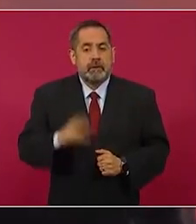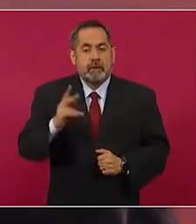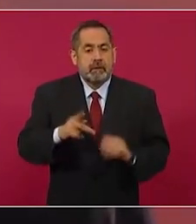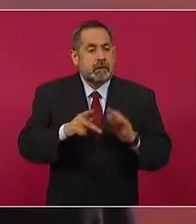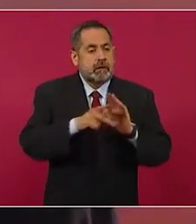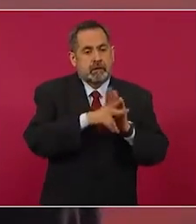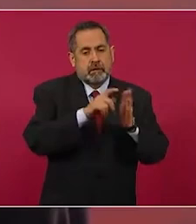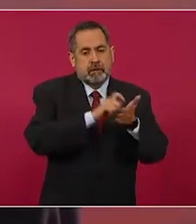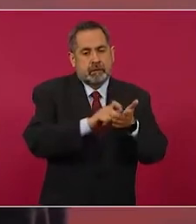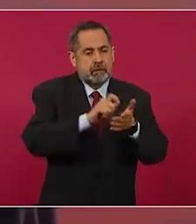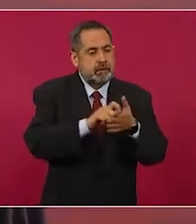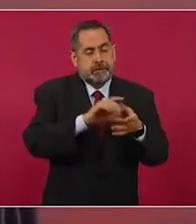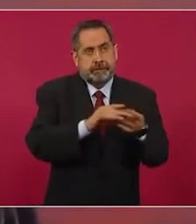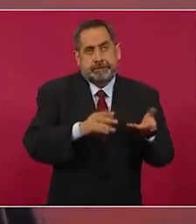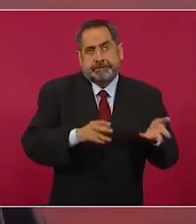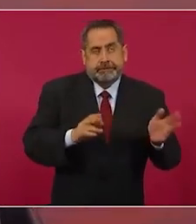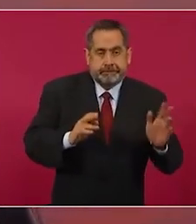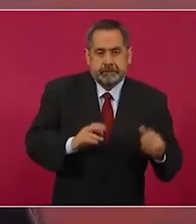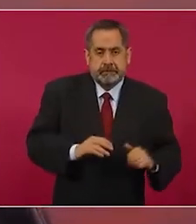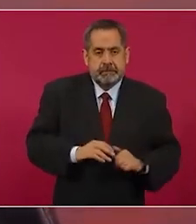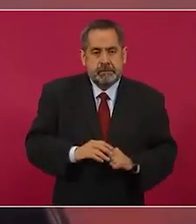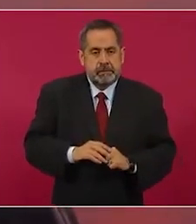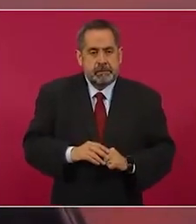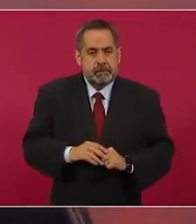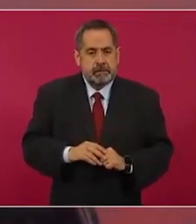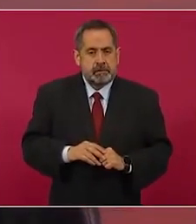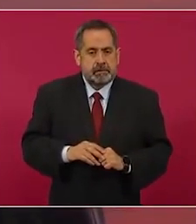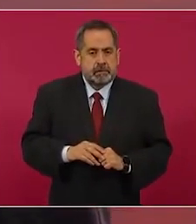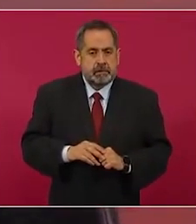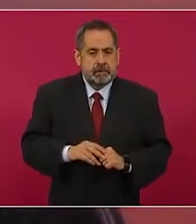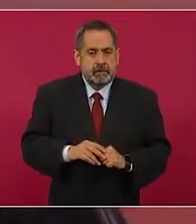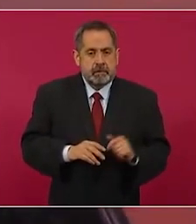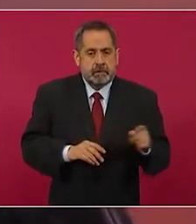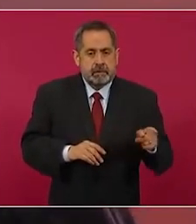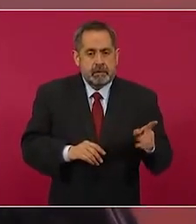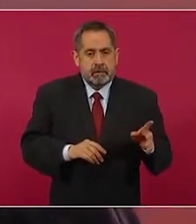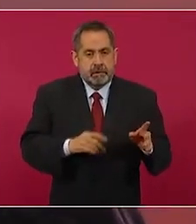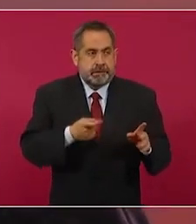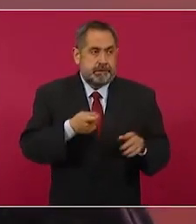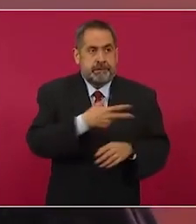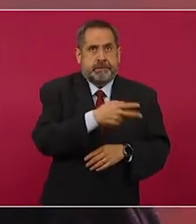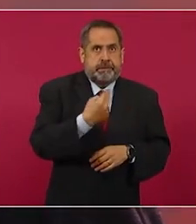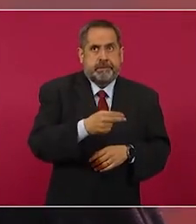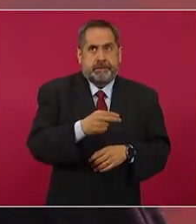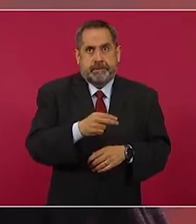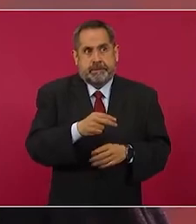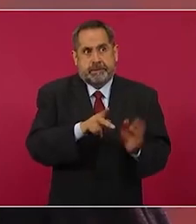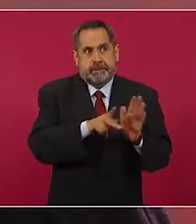periodista, porque le tengo que decir así.